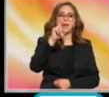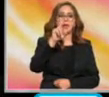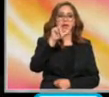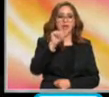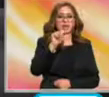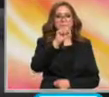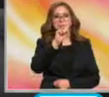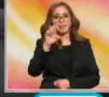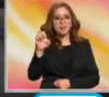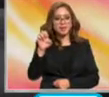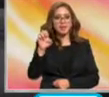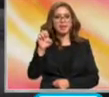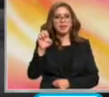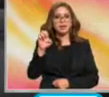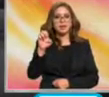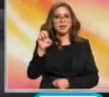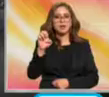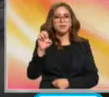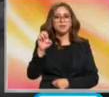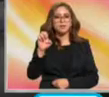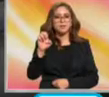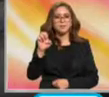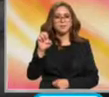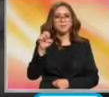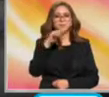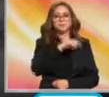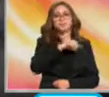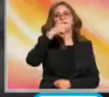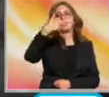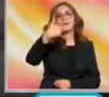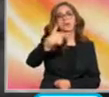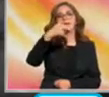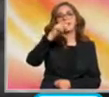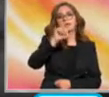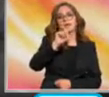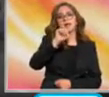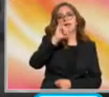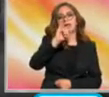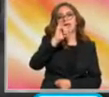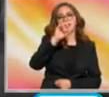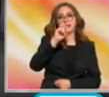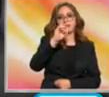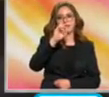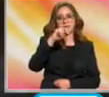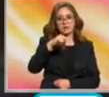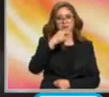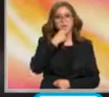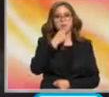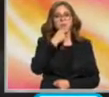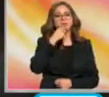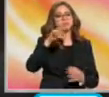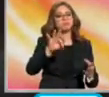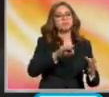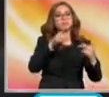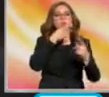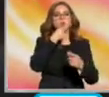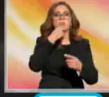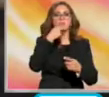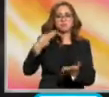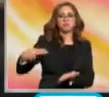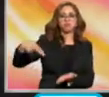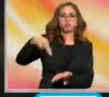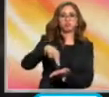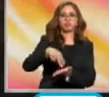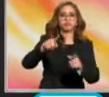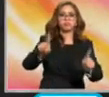Perdón, antes de pasar a eso, tenemos, aquí está la primavera de Haydn, que con otro espléndido intérprete, este director que estamos viendo aquí, que está dirigiendo